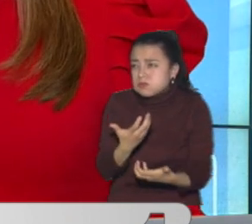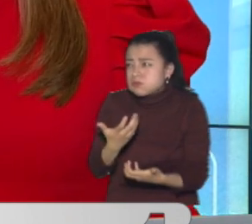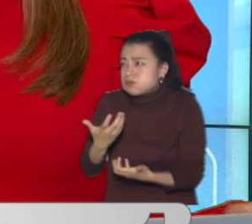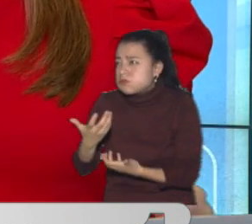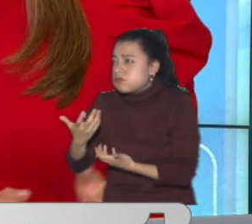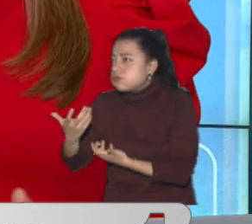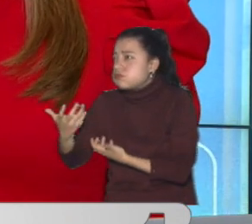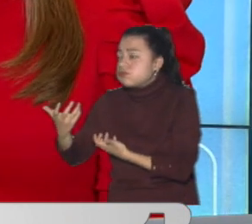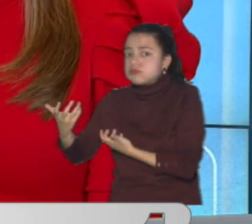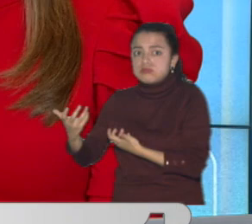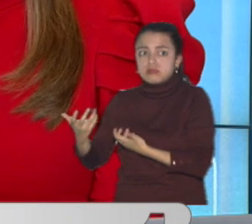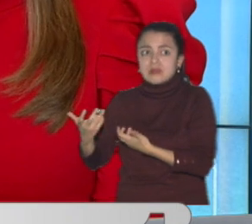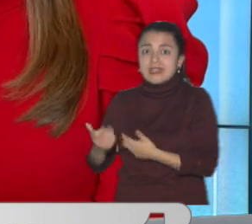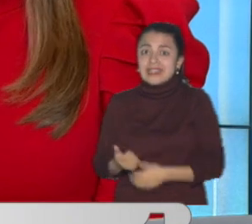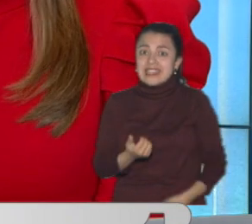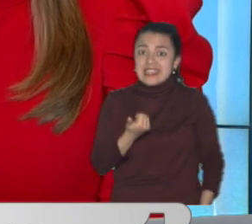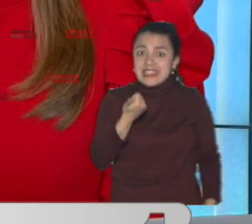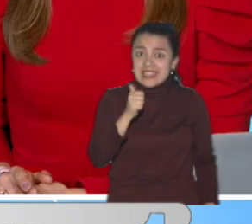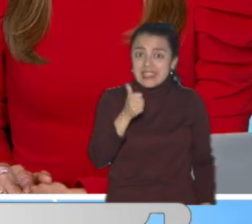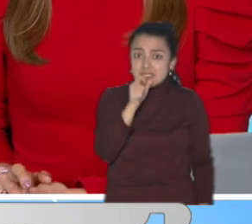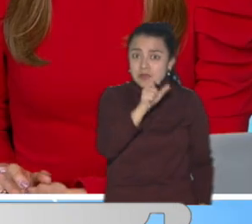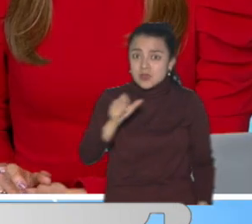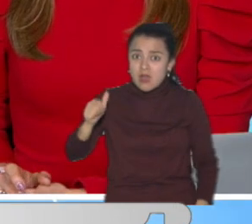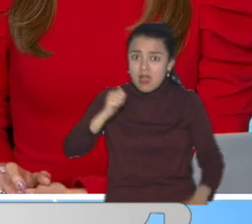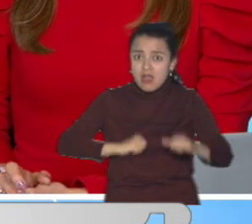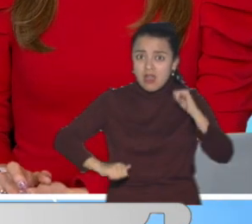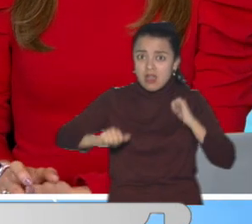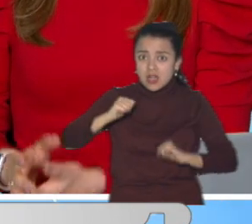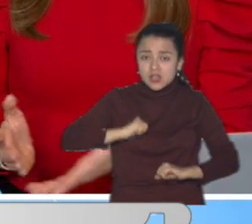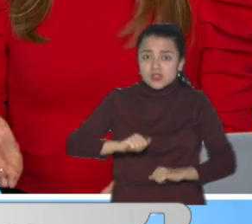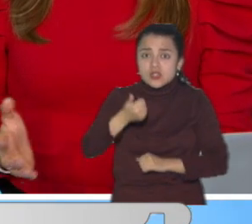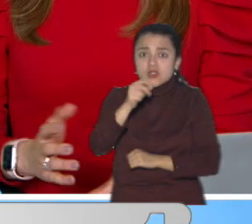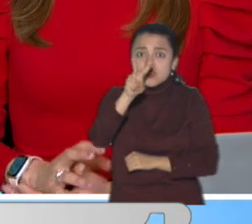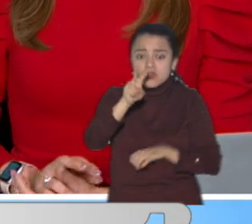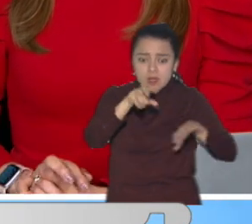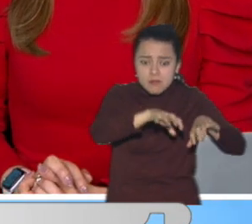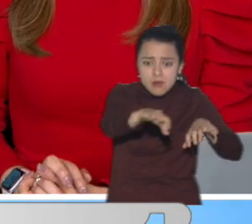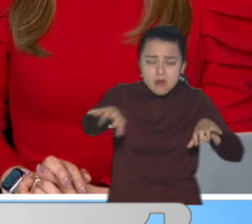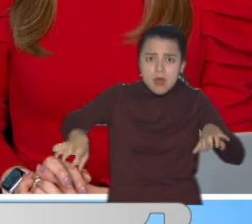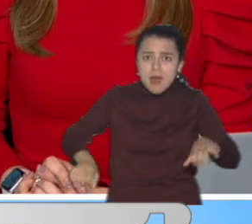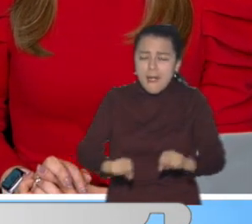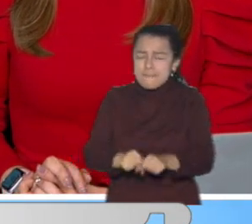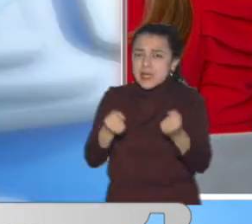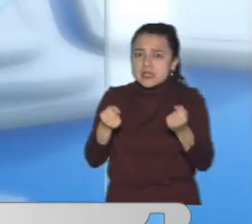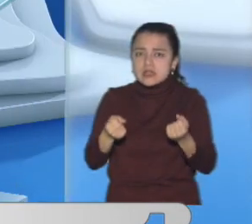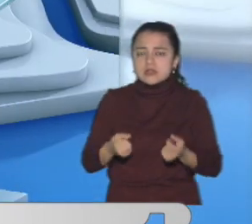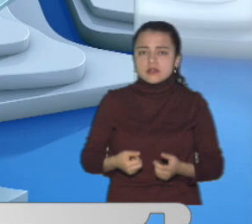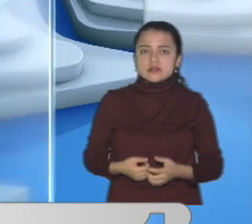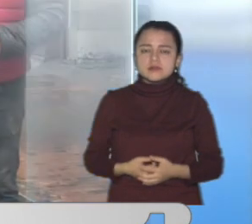3 heridos y 12 locales afectados. Estilo Vengas, muy buenas tardes. ¿Qué fue lo que provocó este incendio?